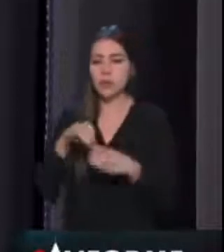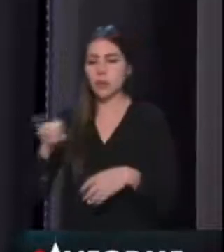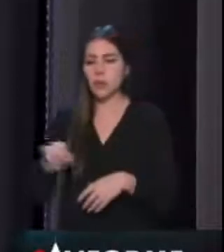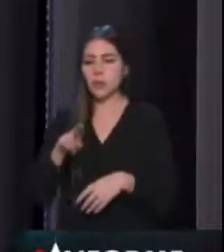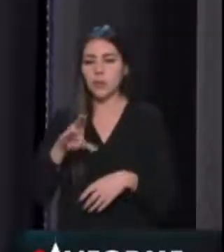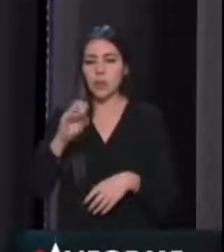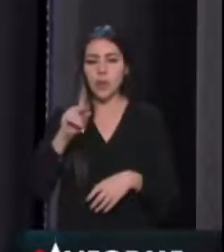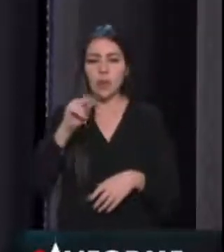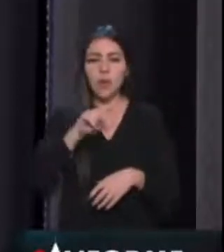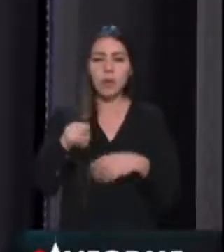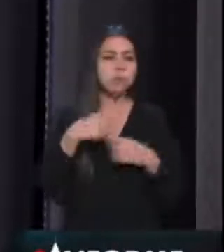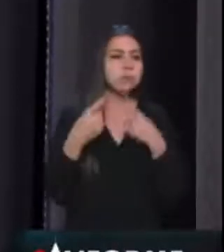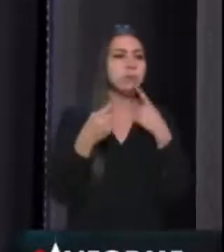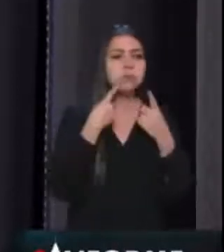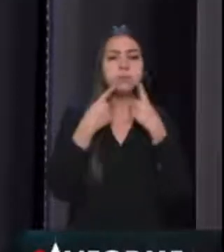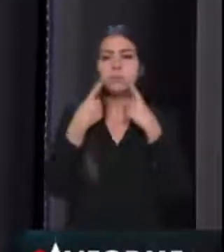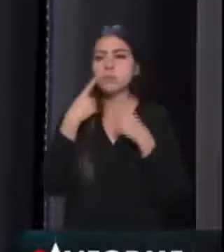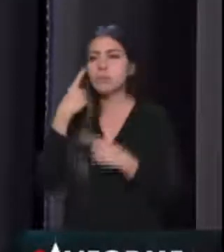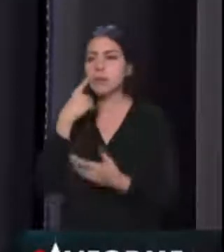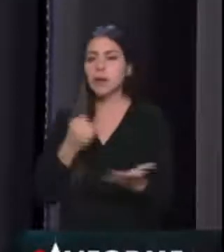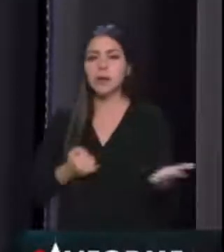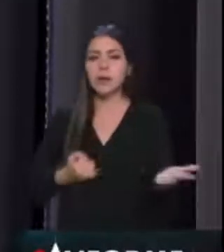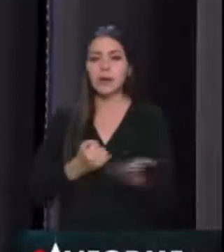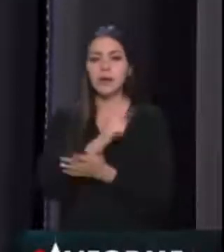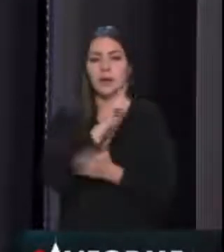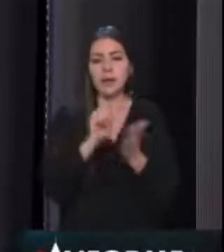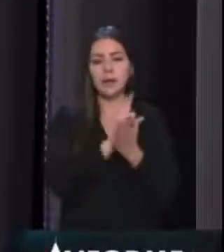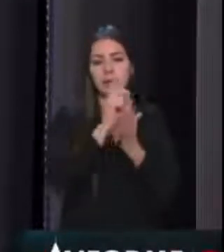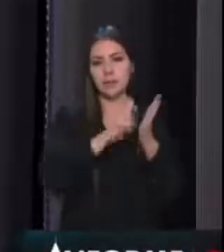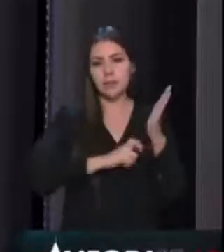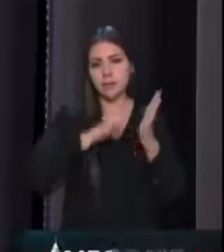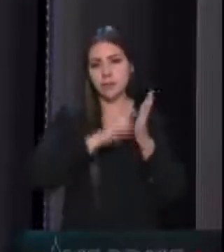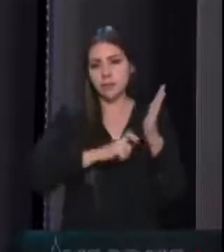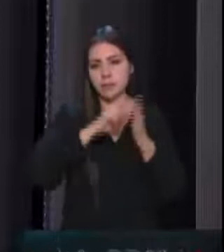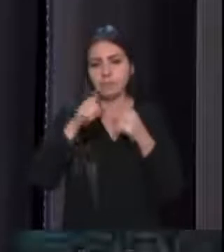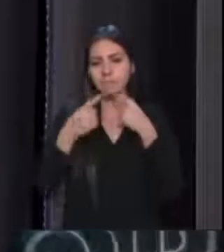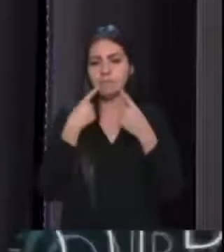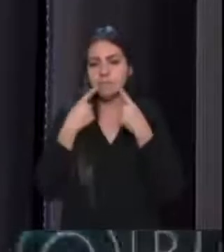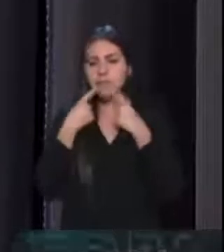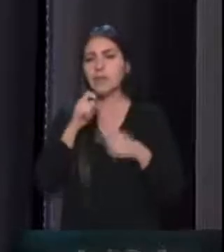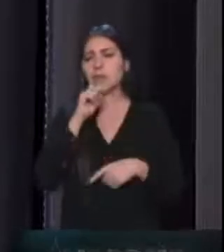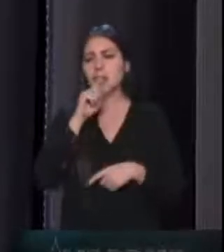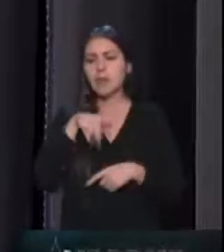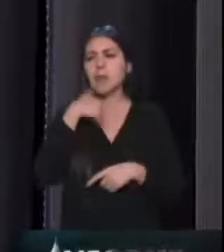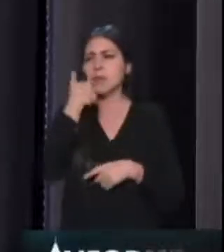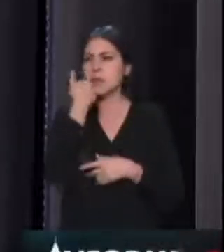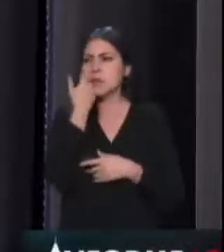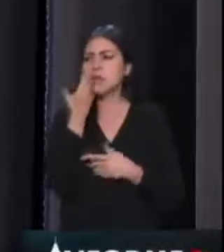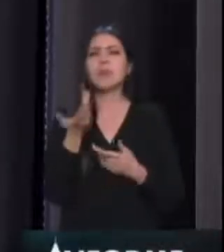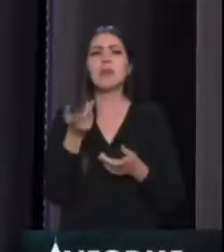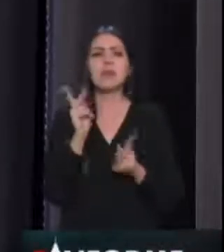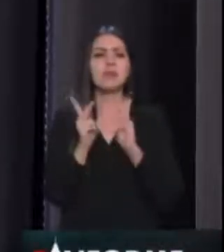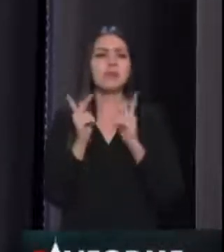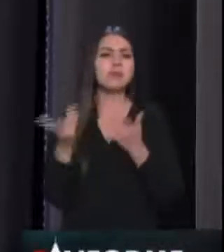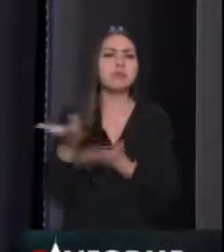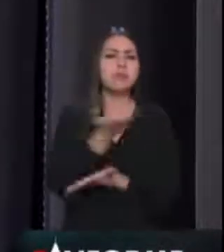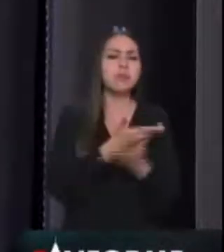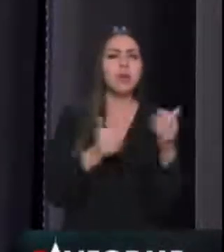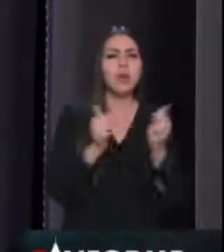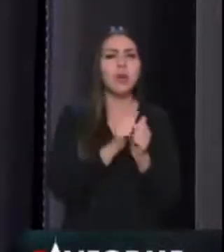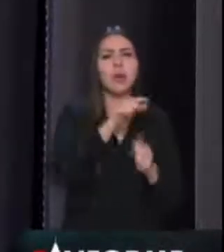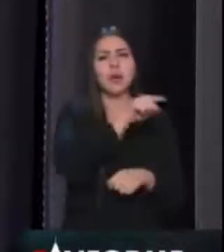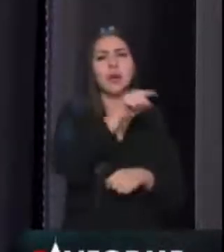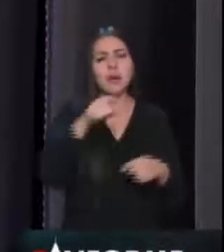de la reforma eléctrica, así como organizar un parlamento abierto para escuchar las voces de los actores involucrados en la iniciativa. No se